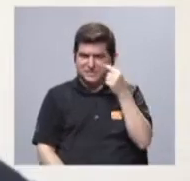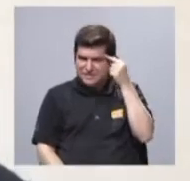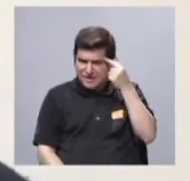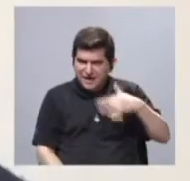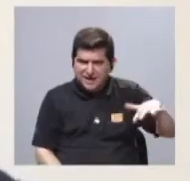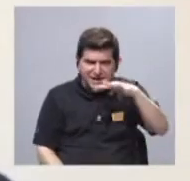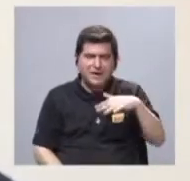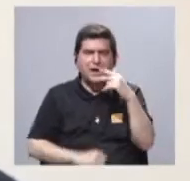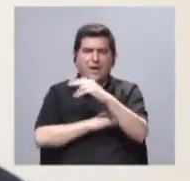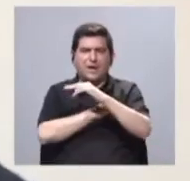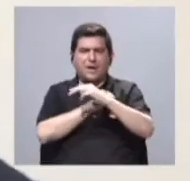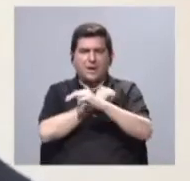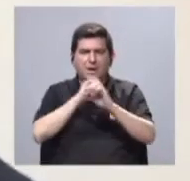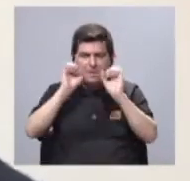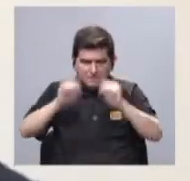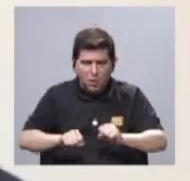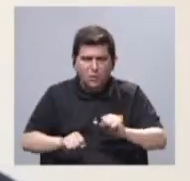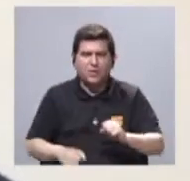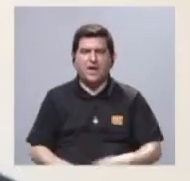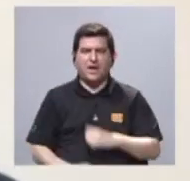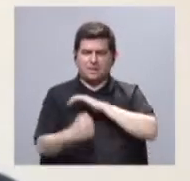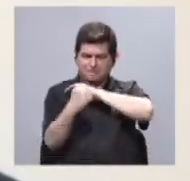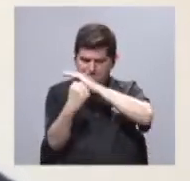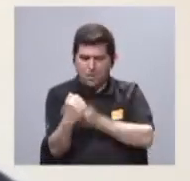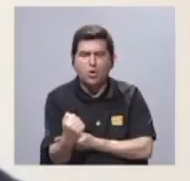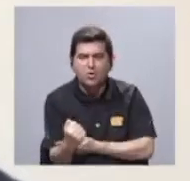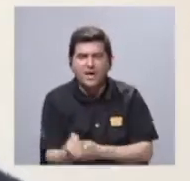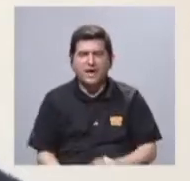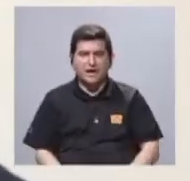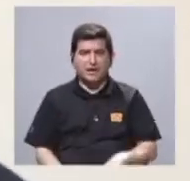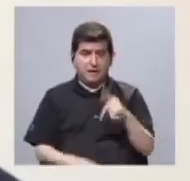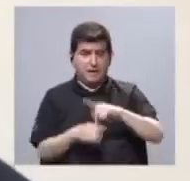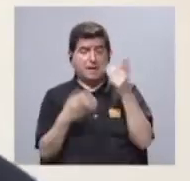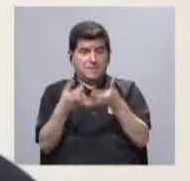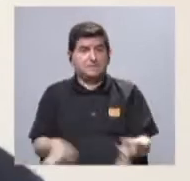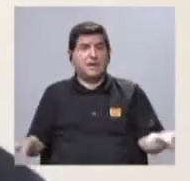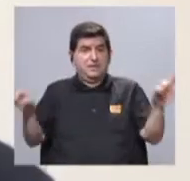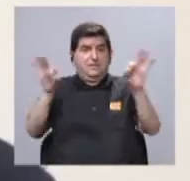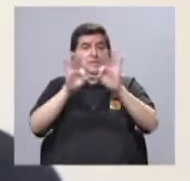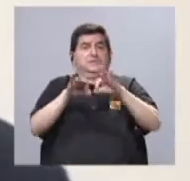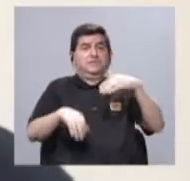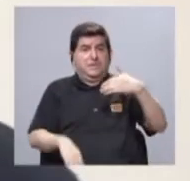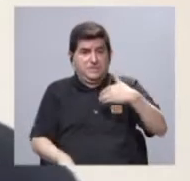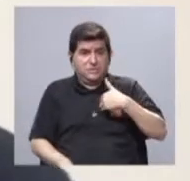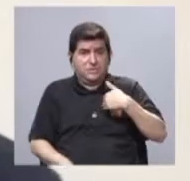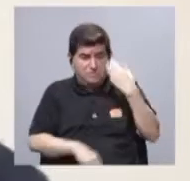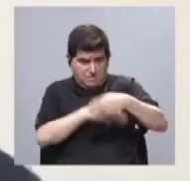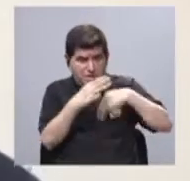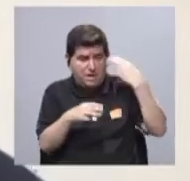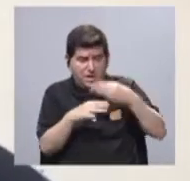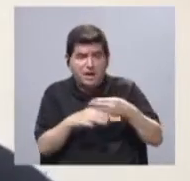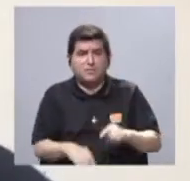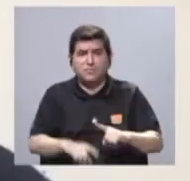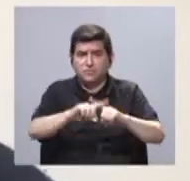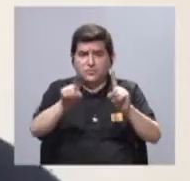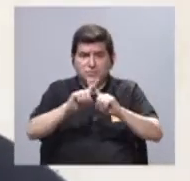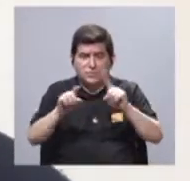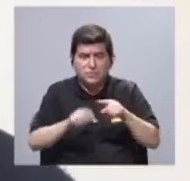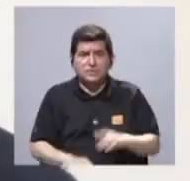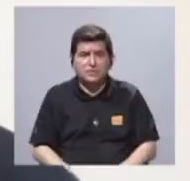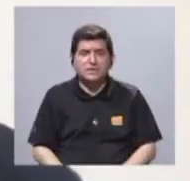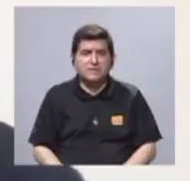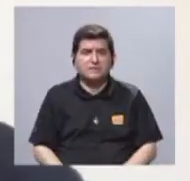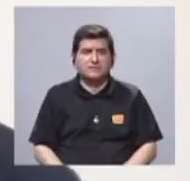construir estados poderosos que puedan tener un juego protagónico en el mundo de